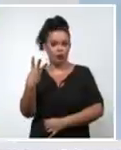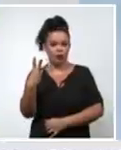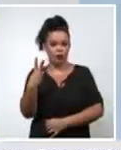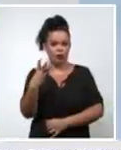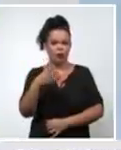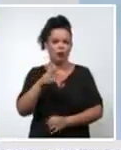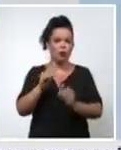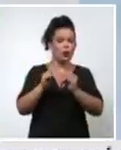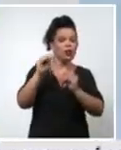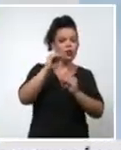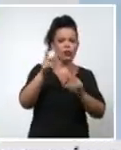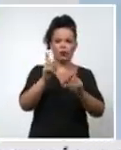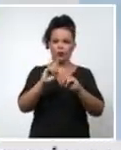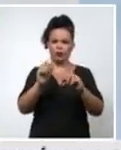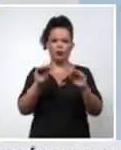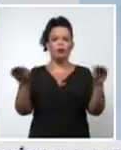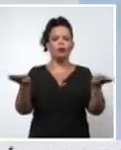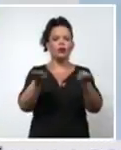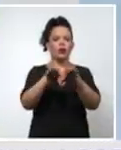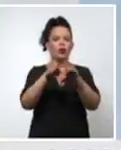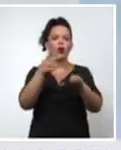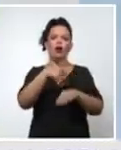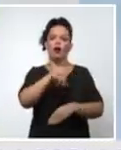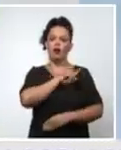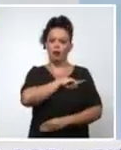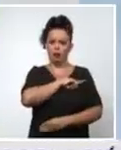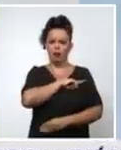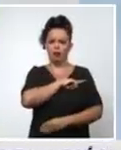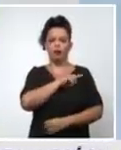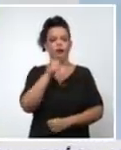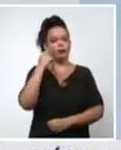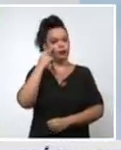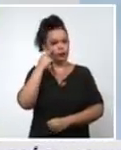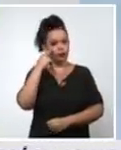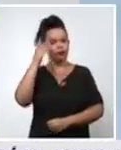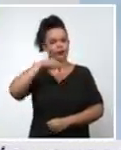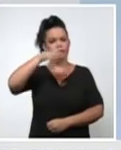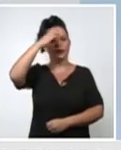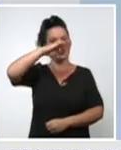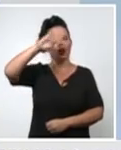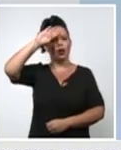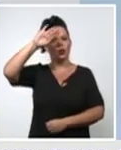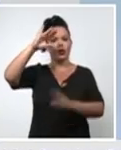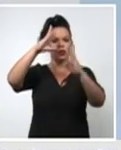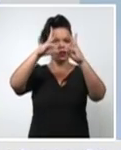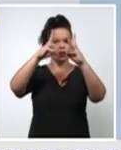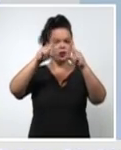ayer. De esta forma, en Cuba se acumulan